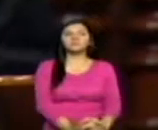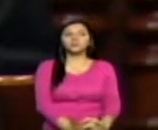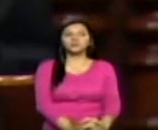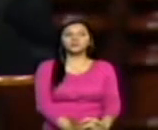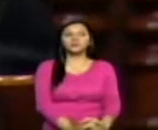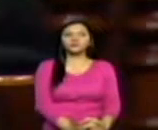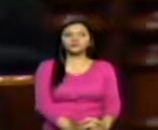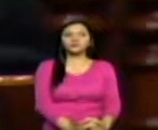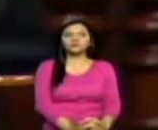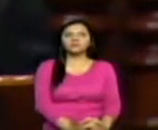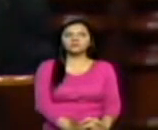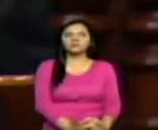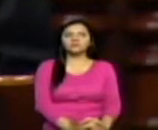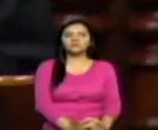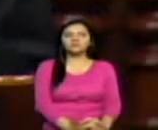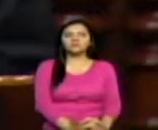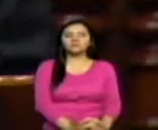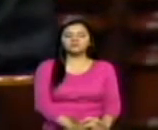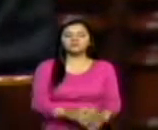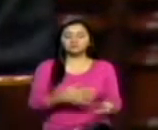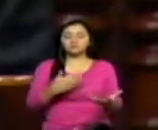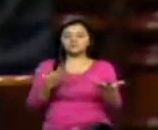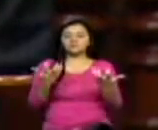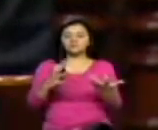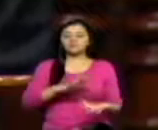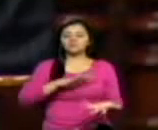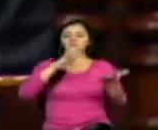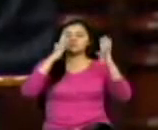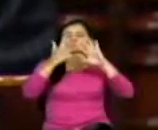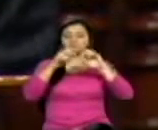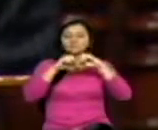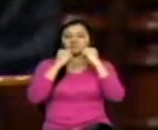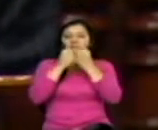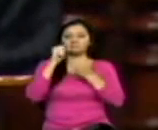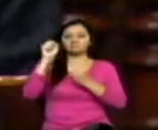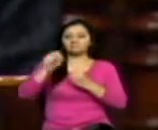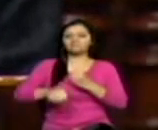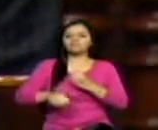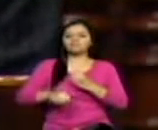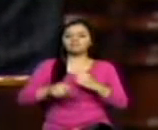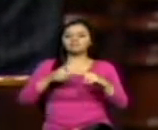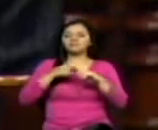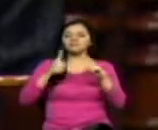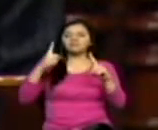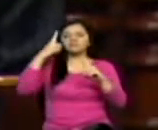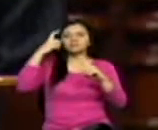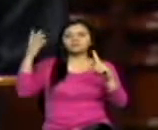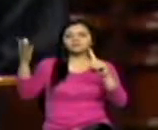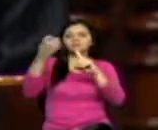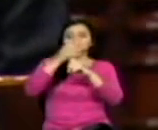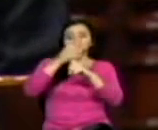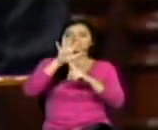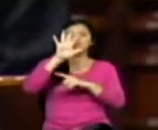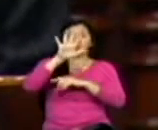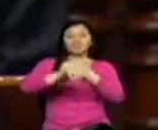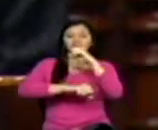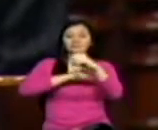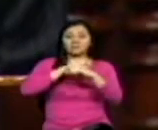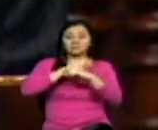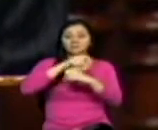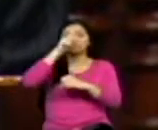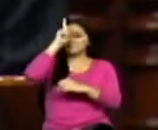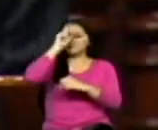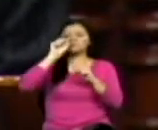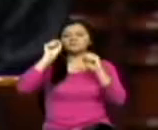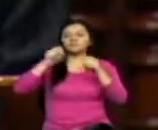Quiero una revolución social para mi país. Anhelo que en 5 años el Perú